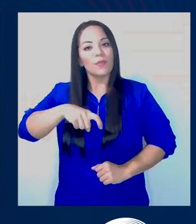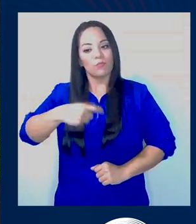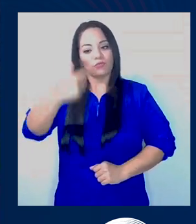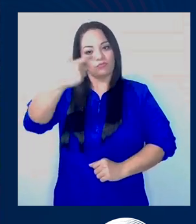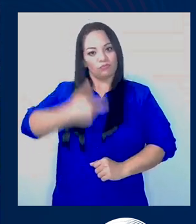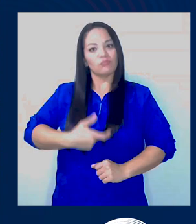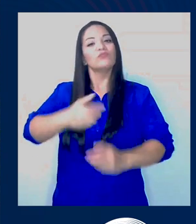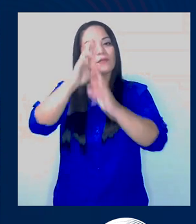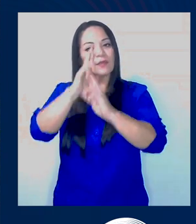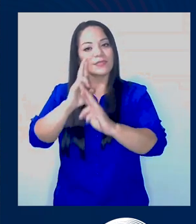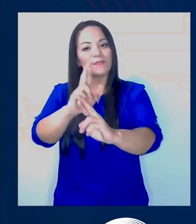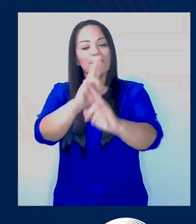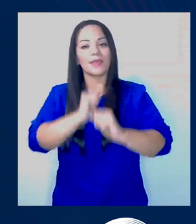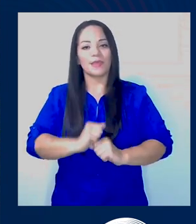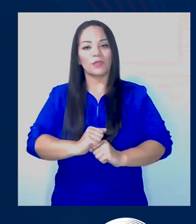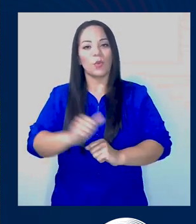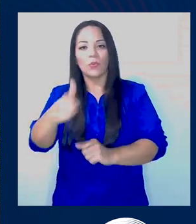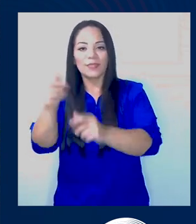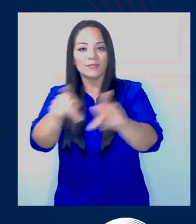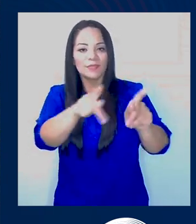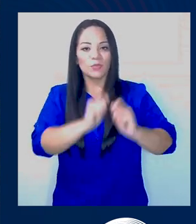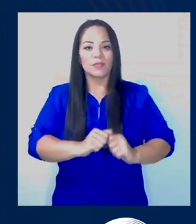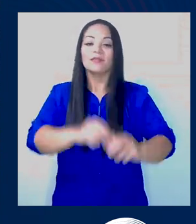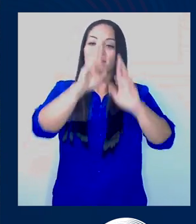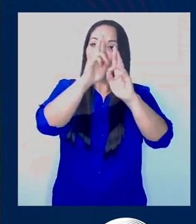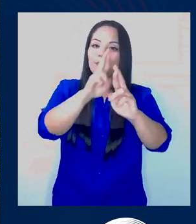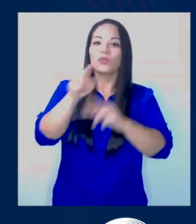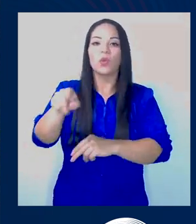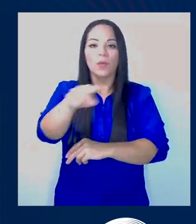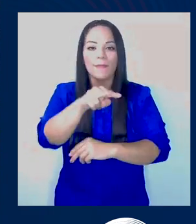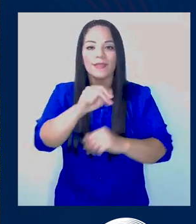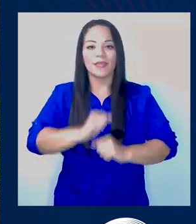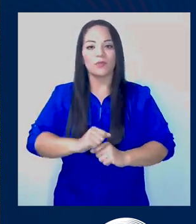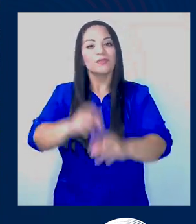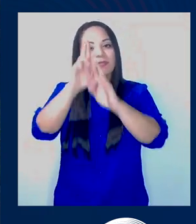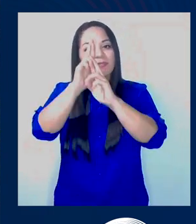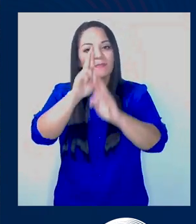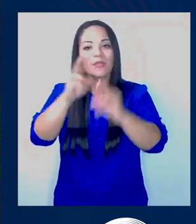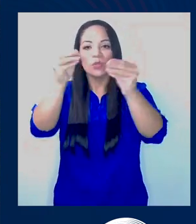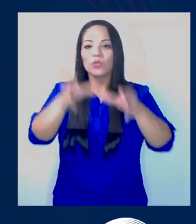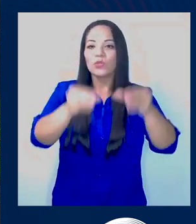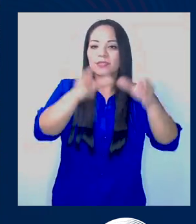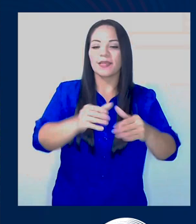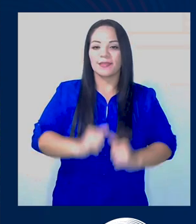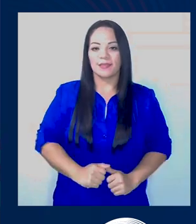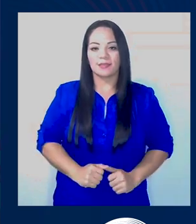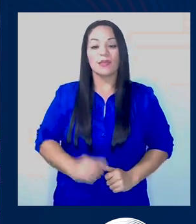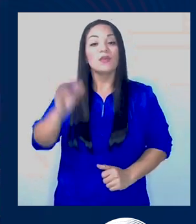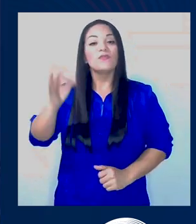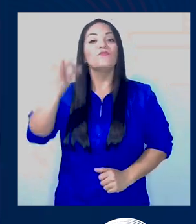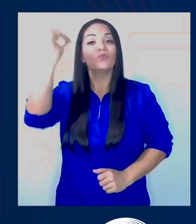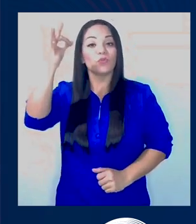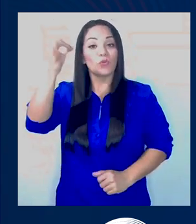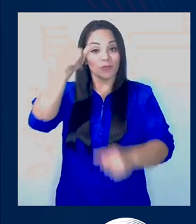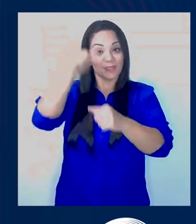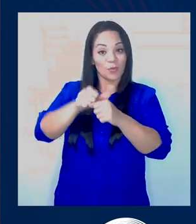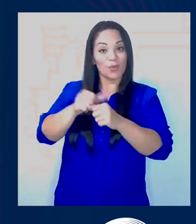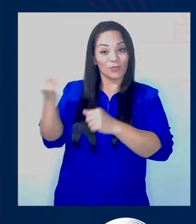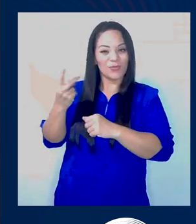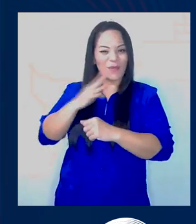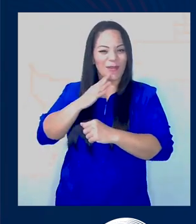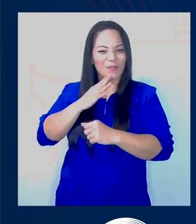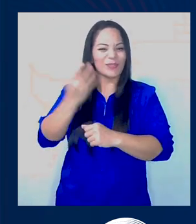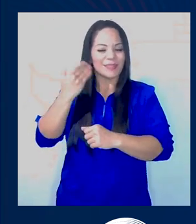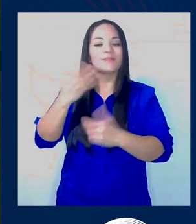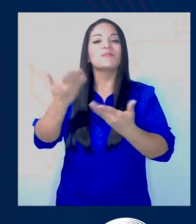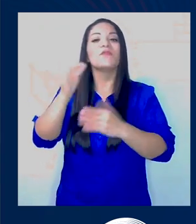forma de actuación de respeto a los demás, respeto a los compañeros, respeto a los docentes. ¿Qué va a pasar en un futuro? El otro día